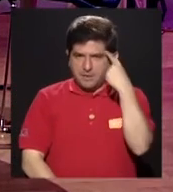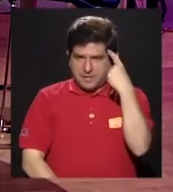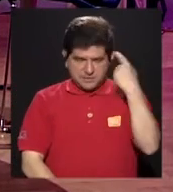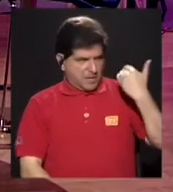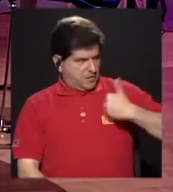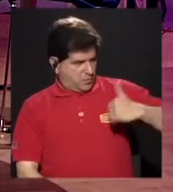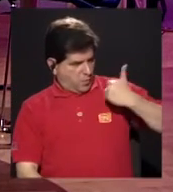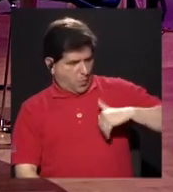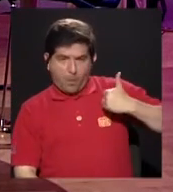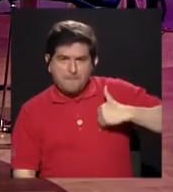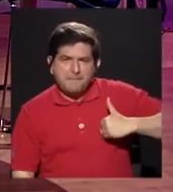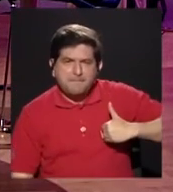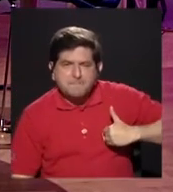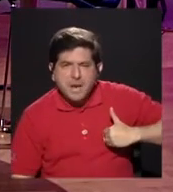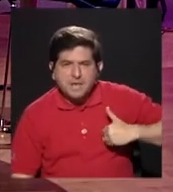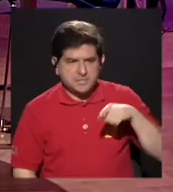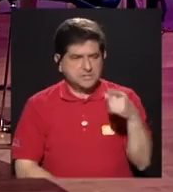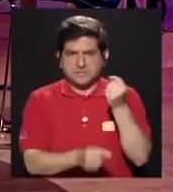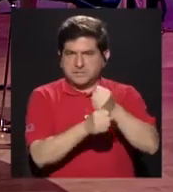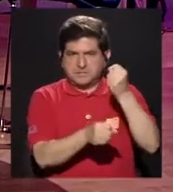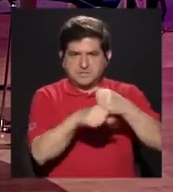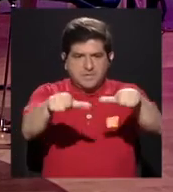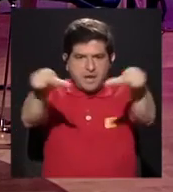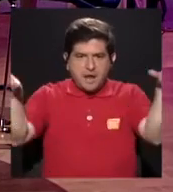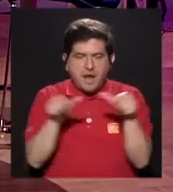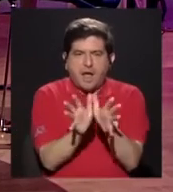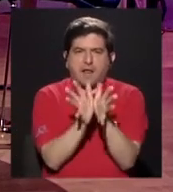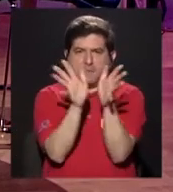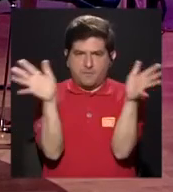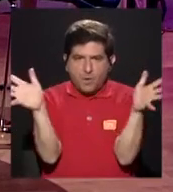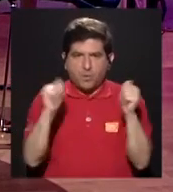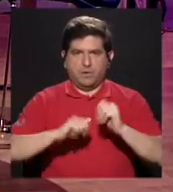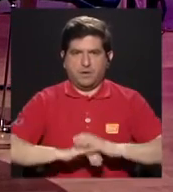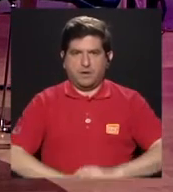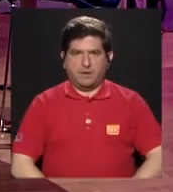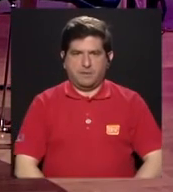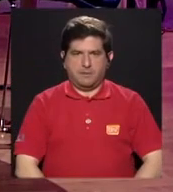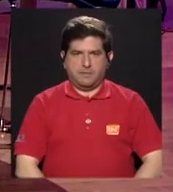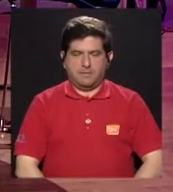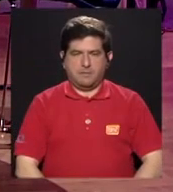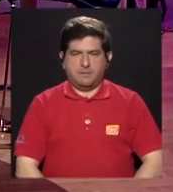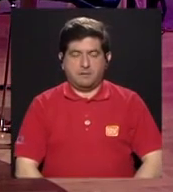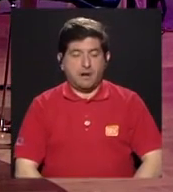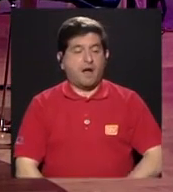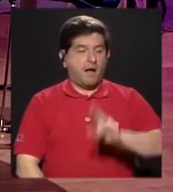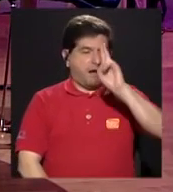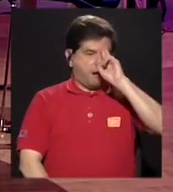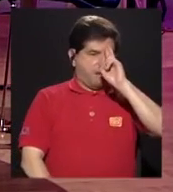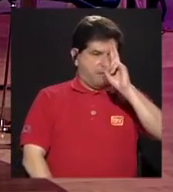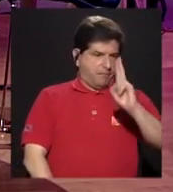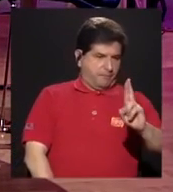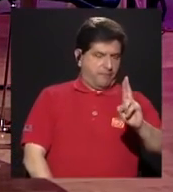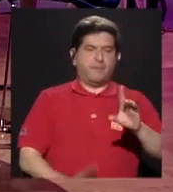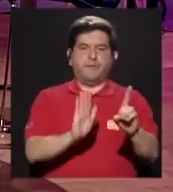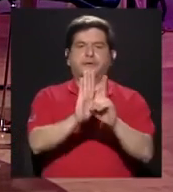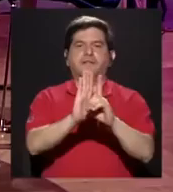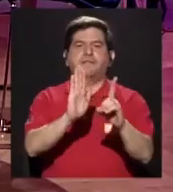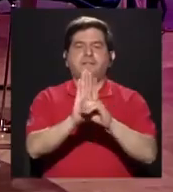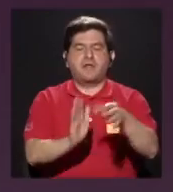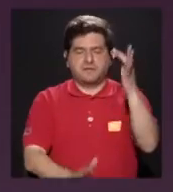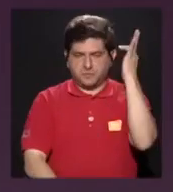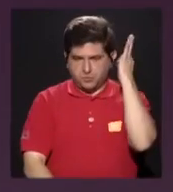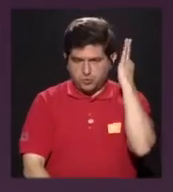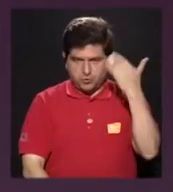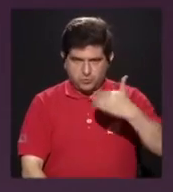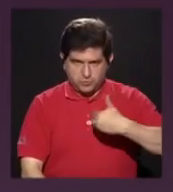hombres que trabajamos en el sector público en el reconocimiento de los derechos de las